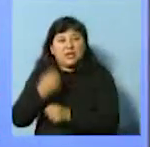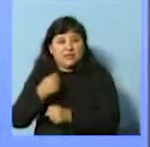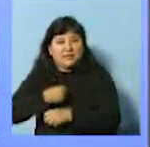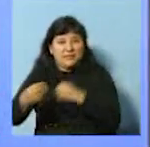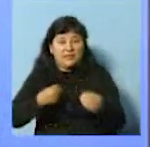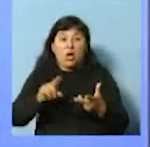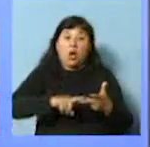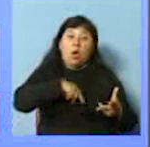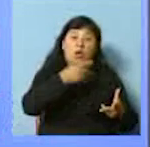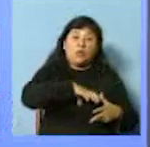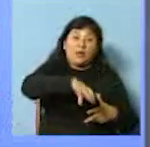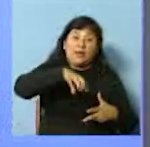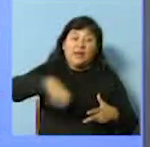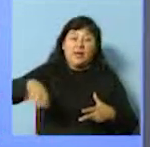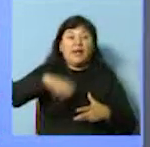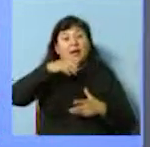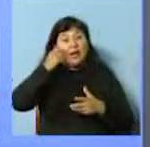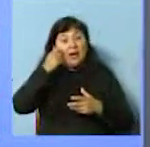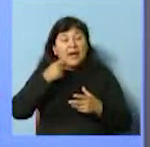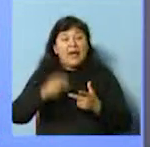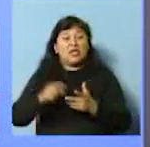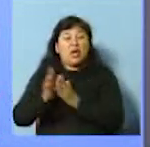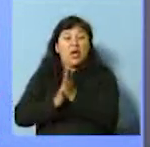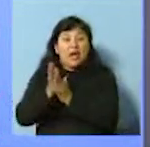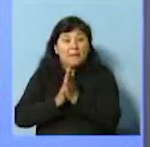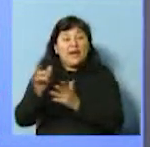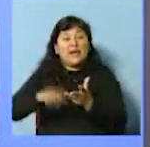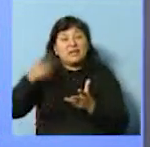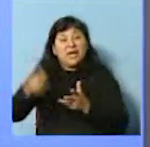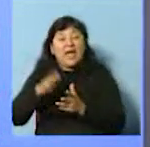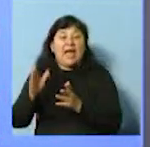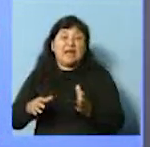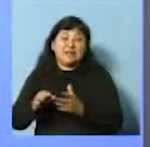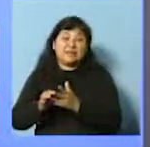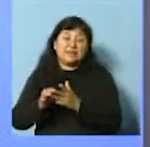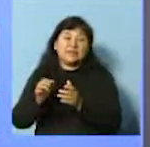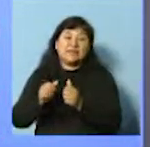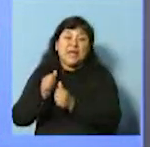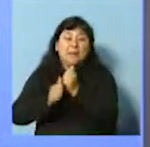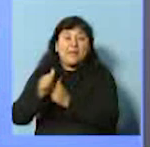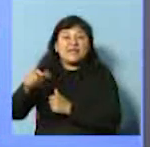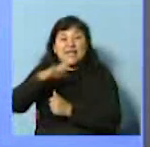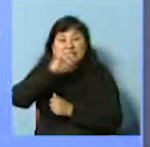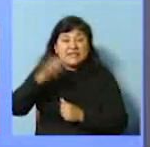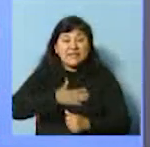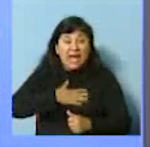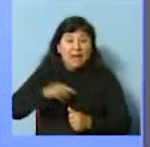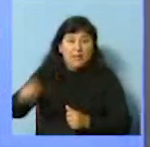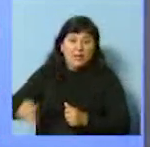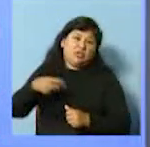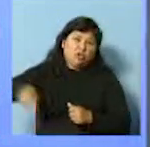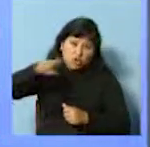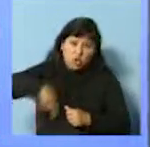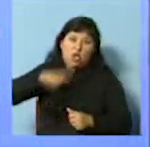que recuperar otras empresas el ingenio la esperanza hacer sables que lamentablemente en manos de los empresarios están dejando más gente afuera